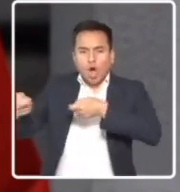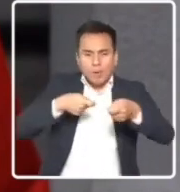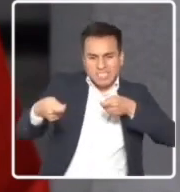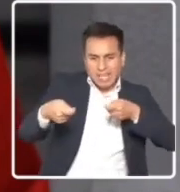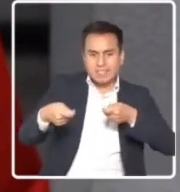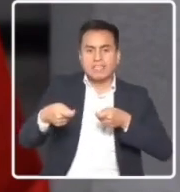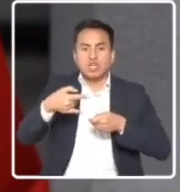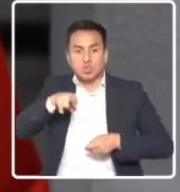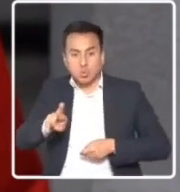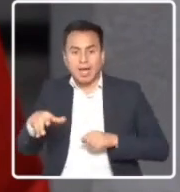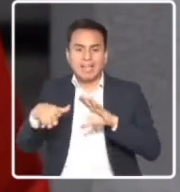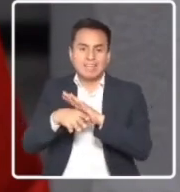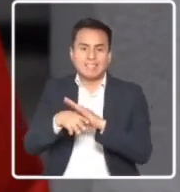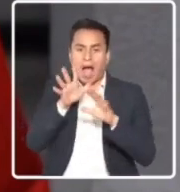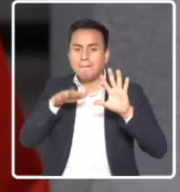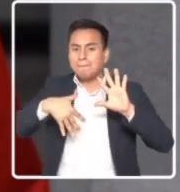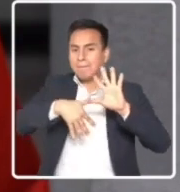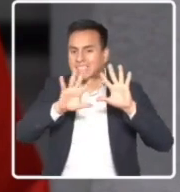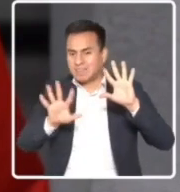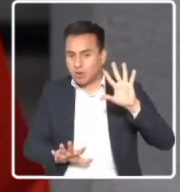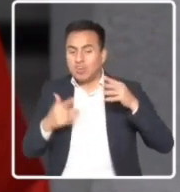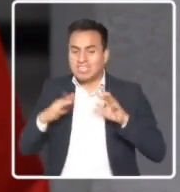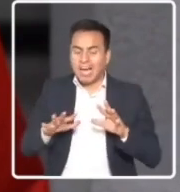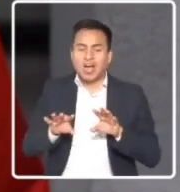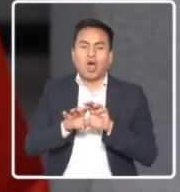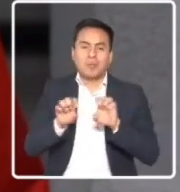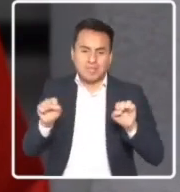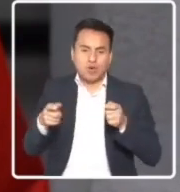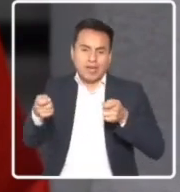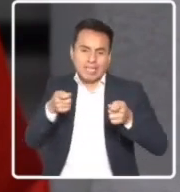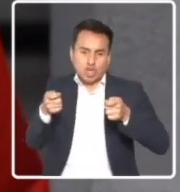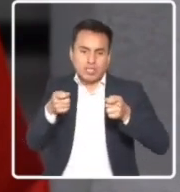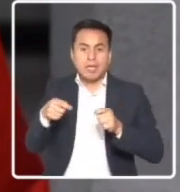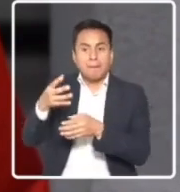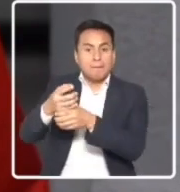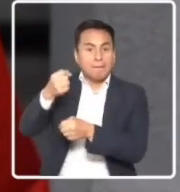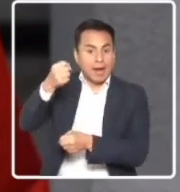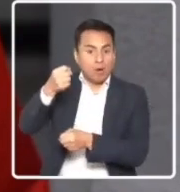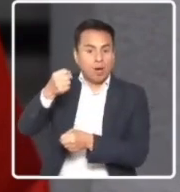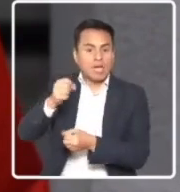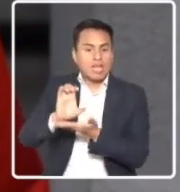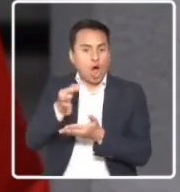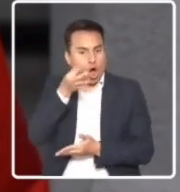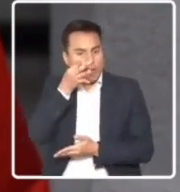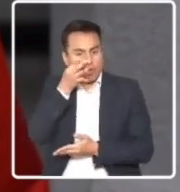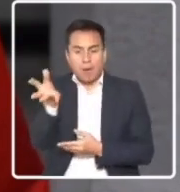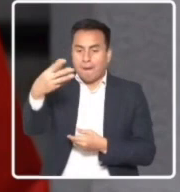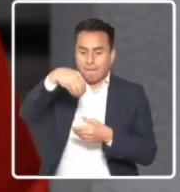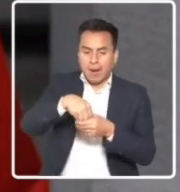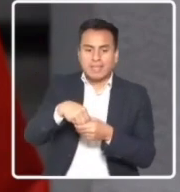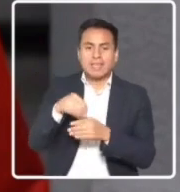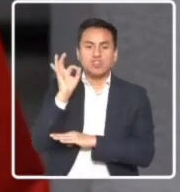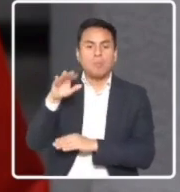comerciales del mercado Sur y la Alianza del Pacífico, y de hecho desde ya nos comprometimos a hacer las gestiones para que Paraguay como Estado observador pueda ser parte de la